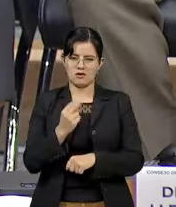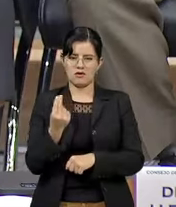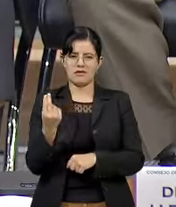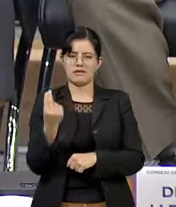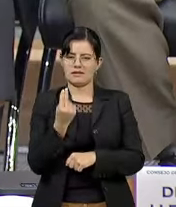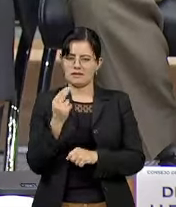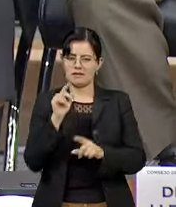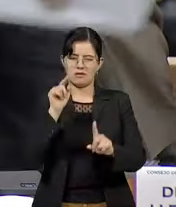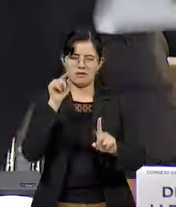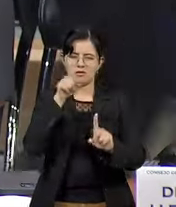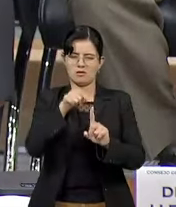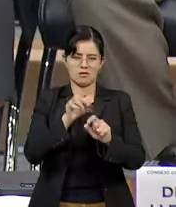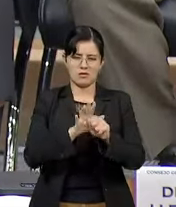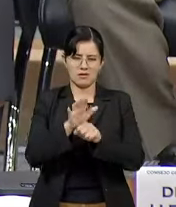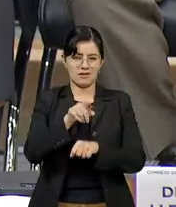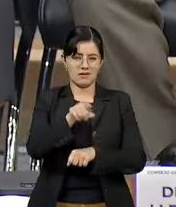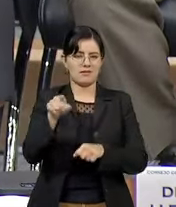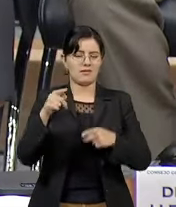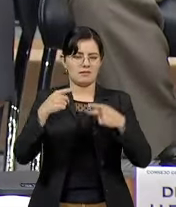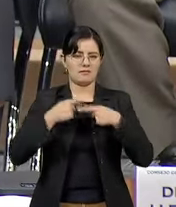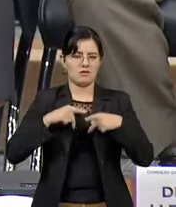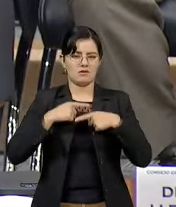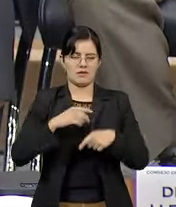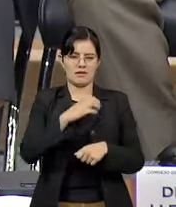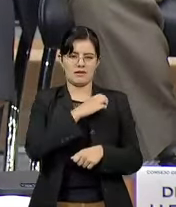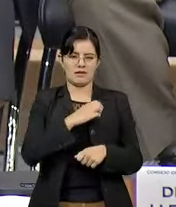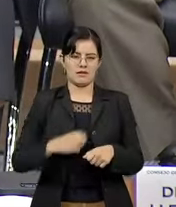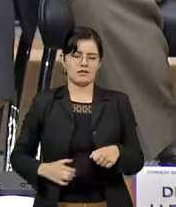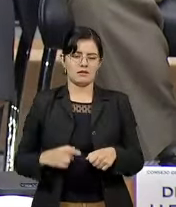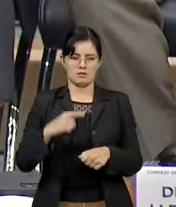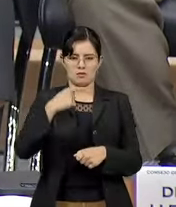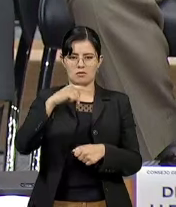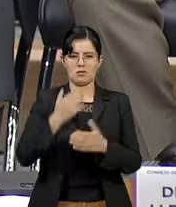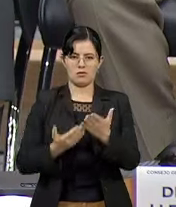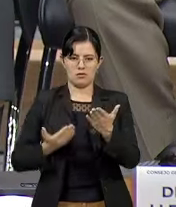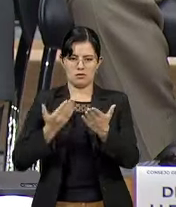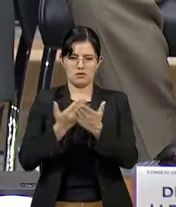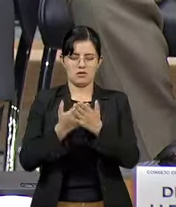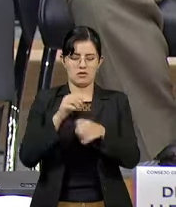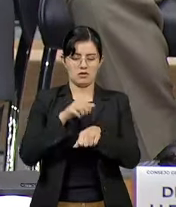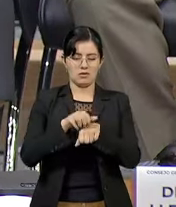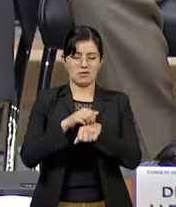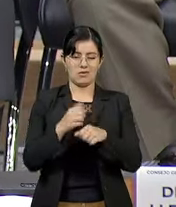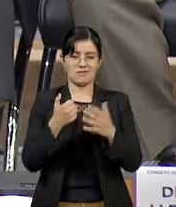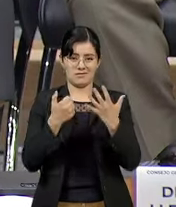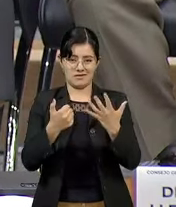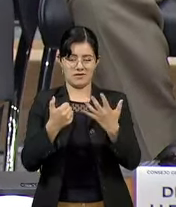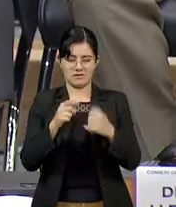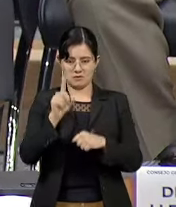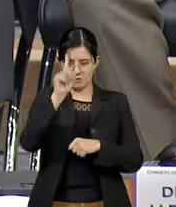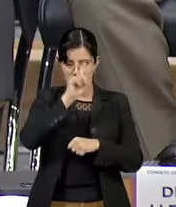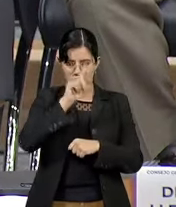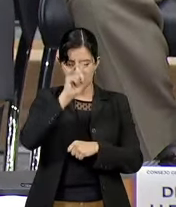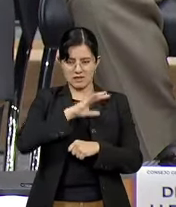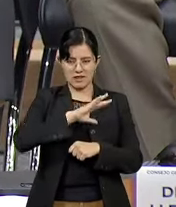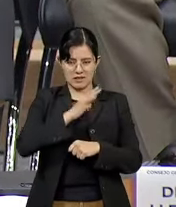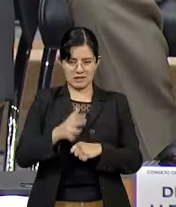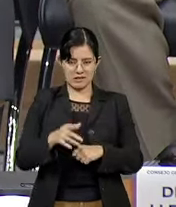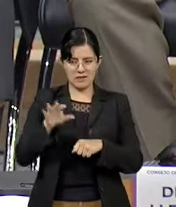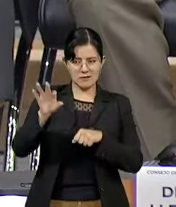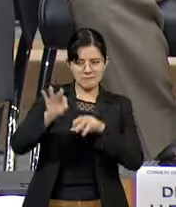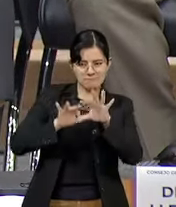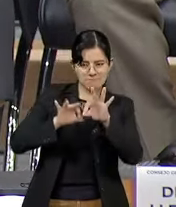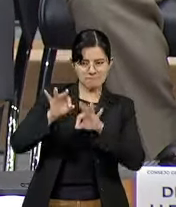se Centre en las personas candidatas y sus propuestas el número seis una vez que el consejo general designe a las personas